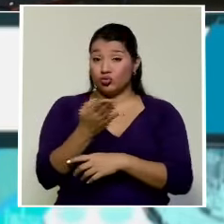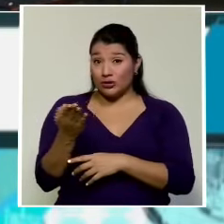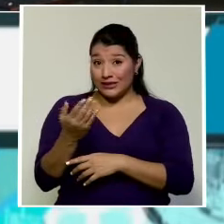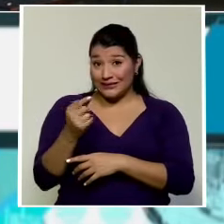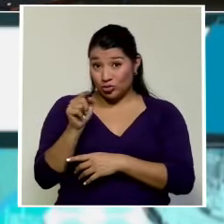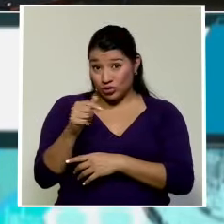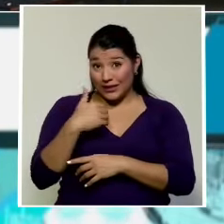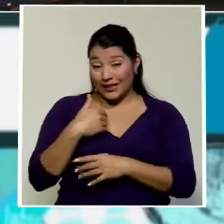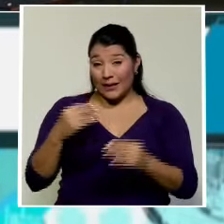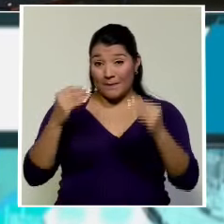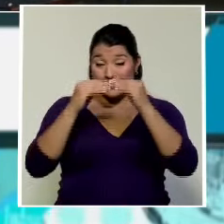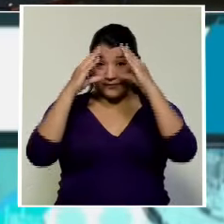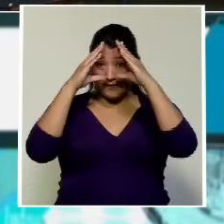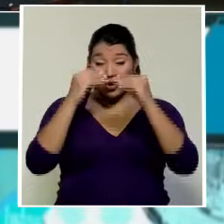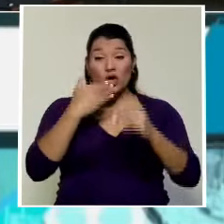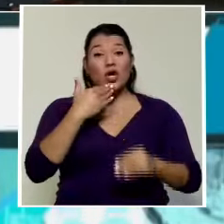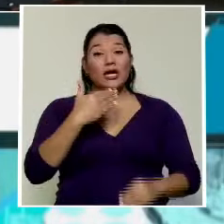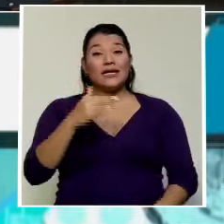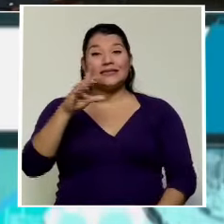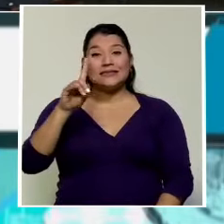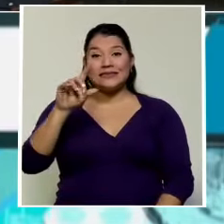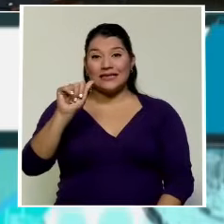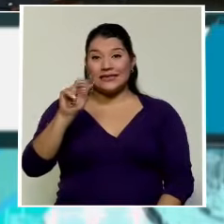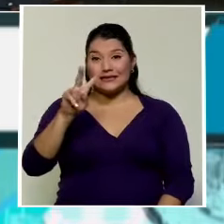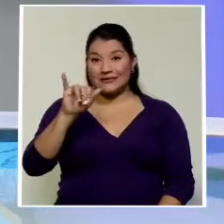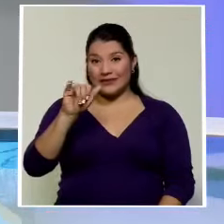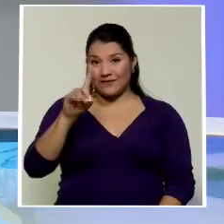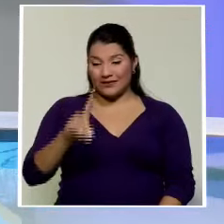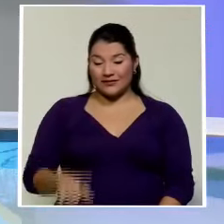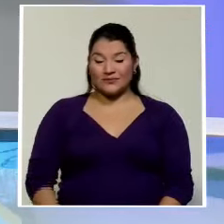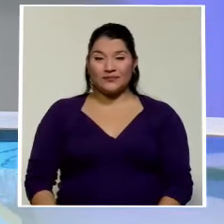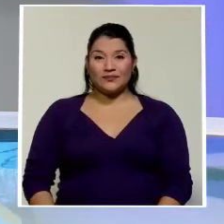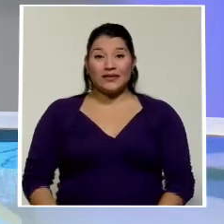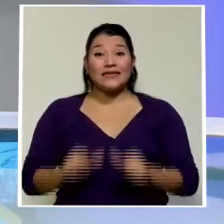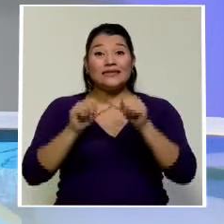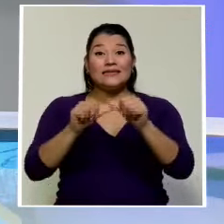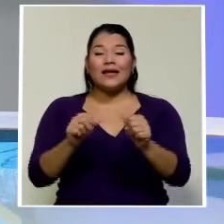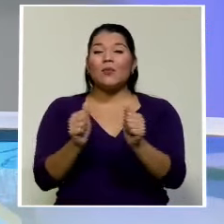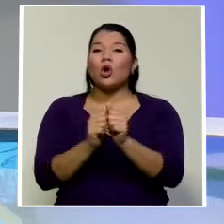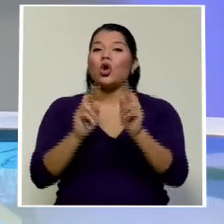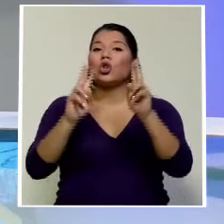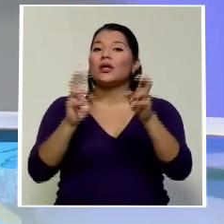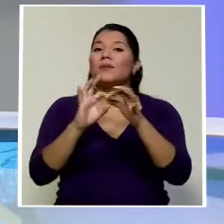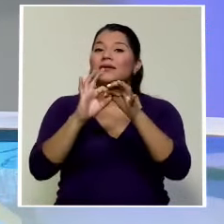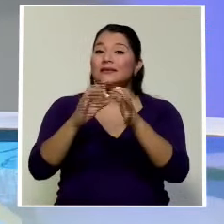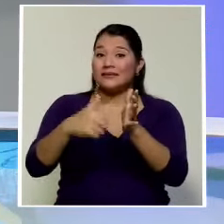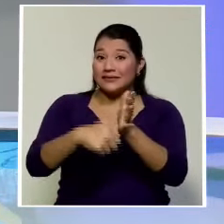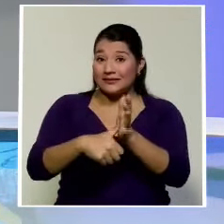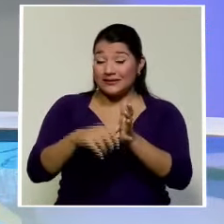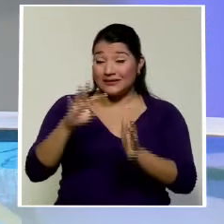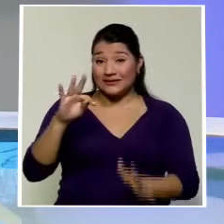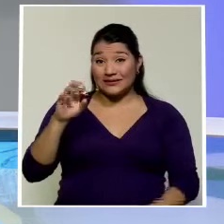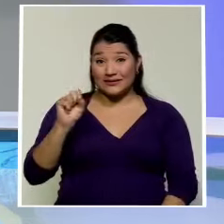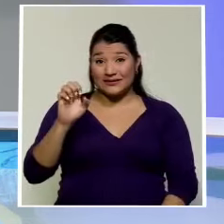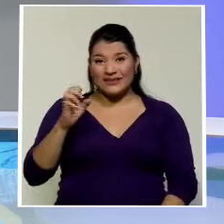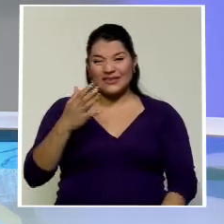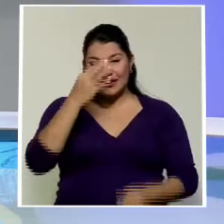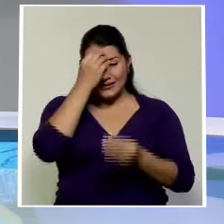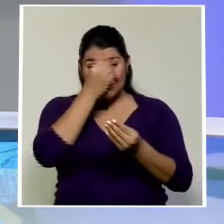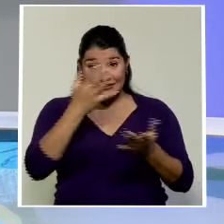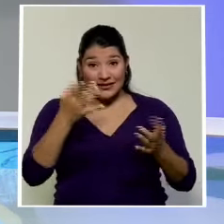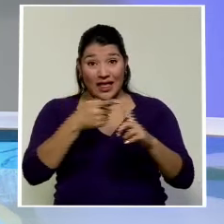Costa Rica Noticias. Muchas gracias, David. Siempre en temas electorales, el Tribunal Supremo de Elecciones informó